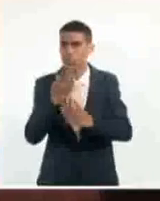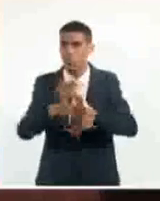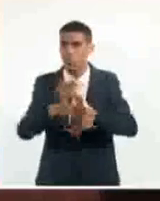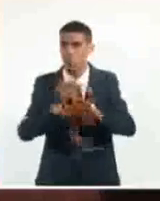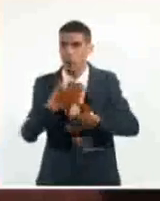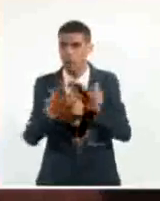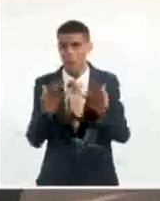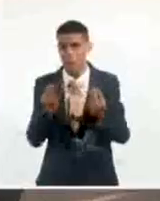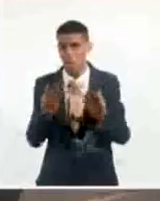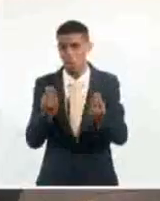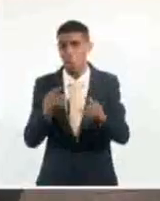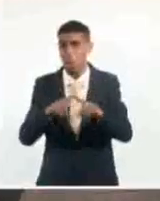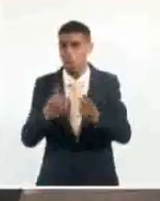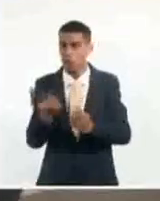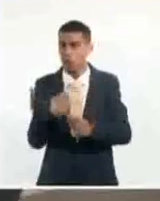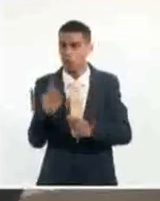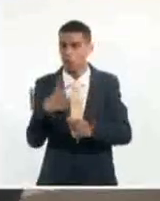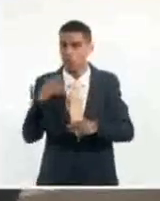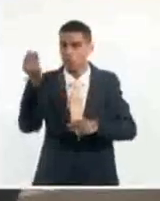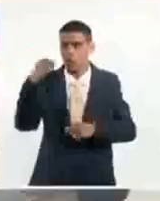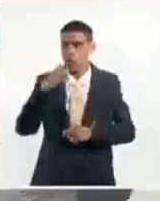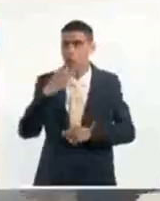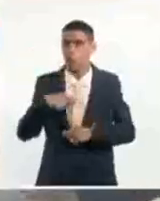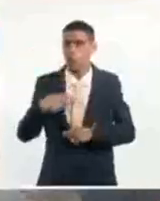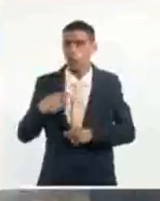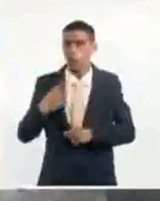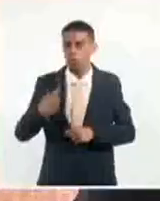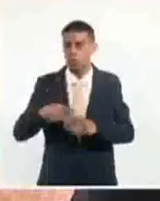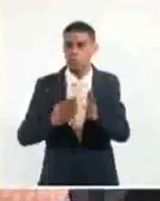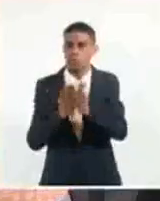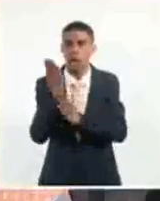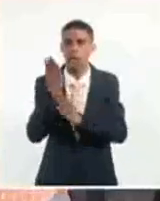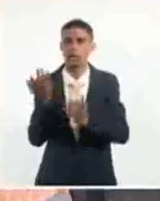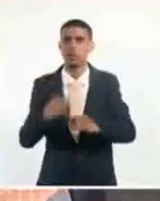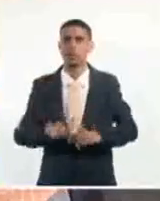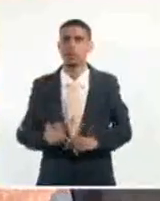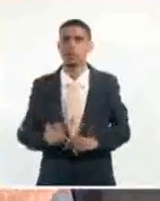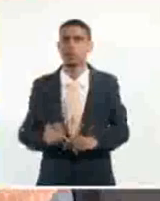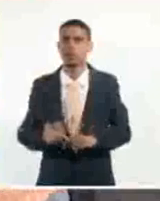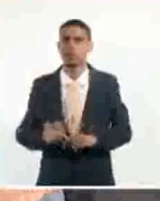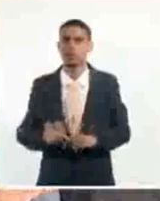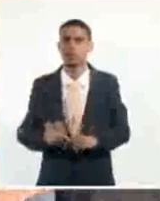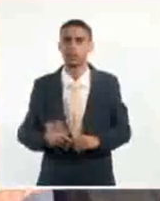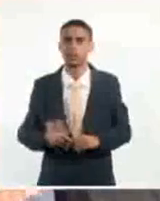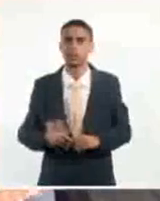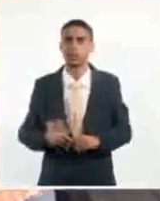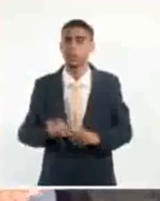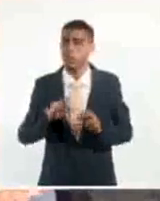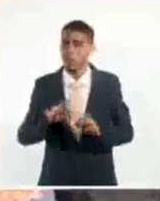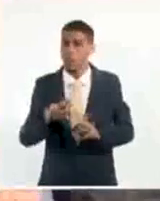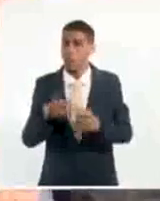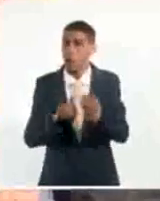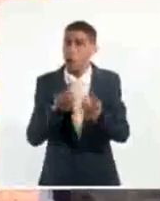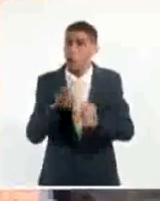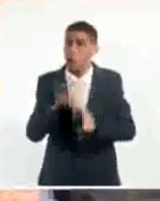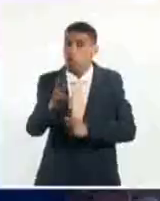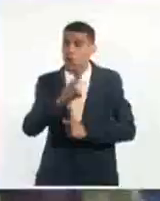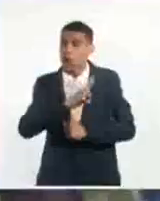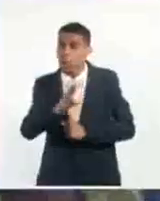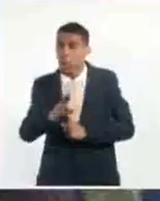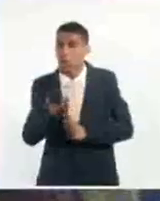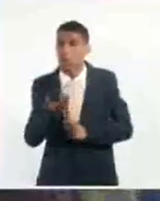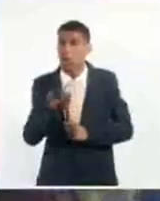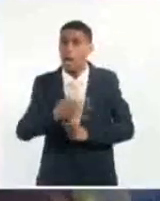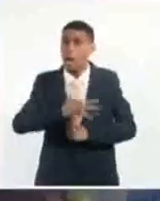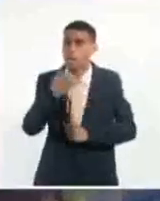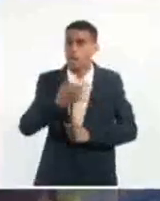tenemos. No de un día para otro, poco a poco lo vamos a resolver. Y todo lo que requiere una respuesta, una explicación, no la